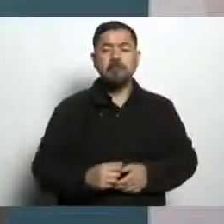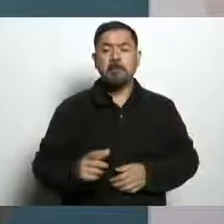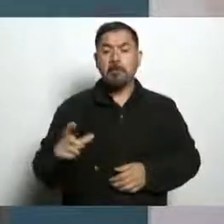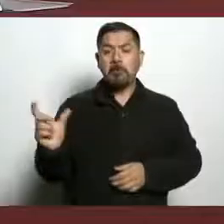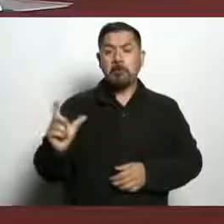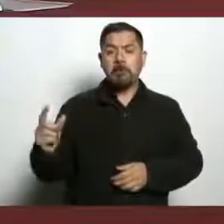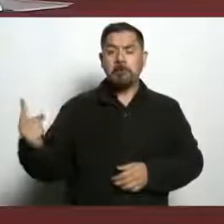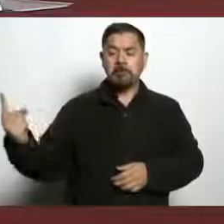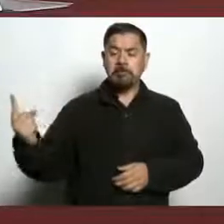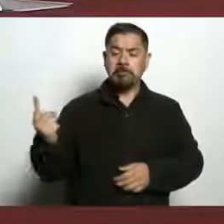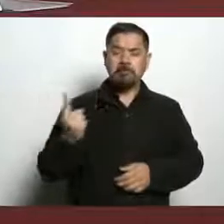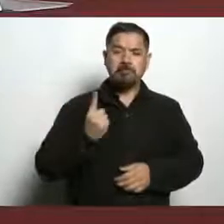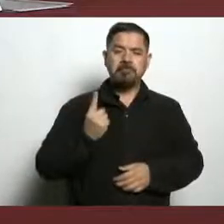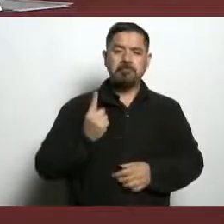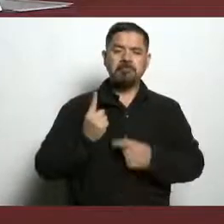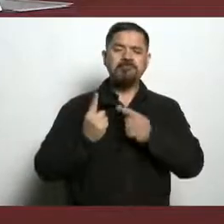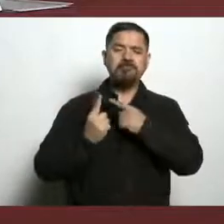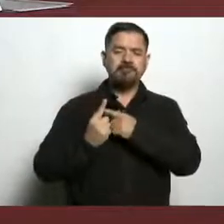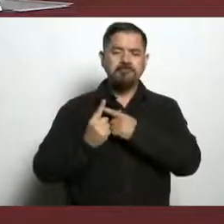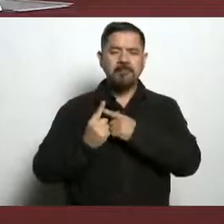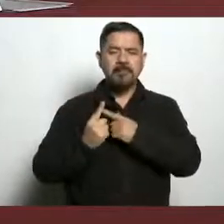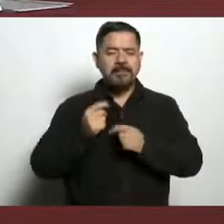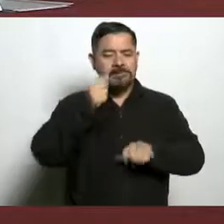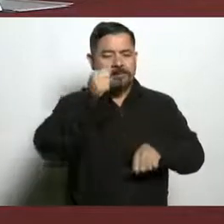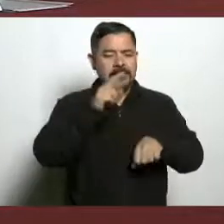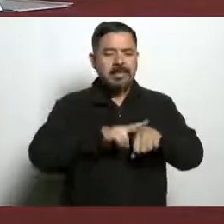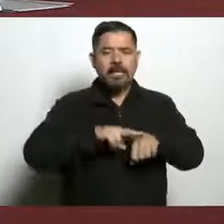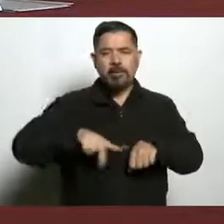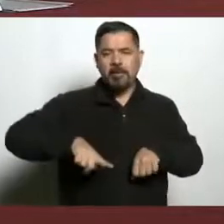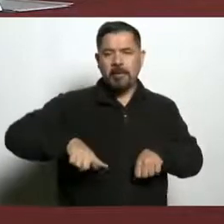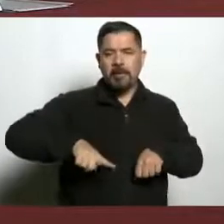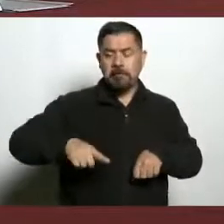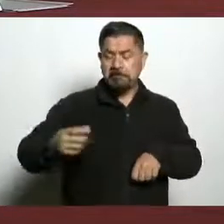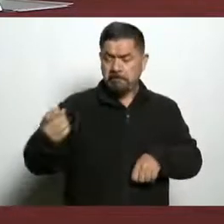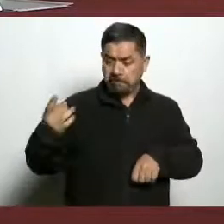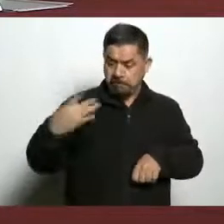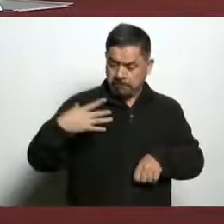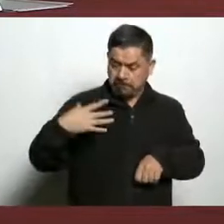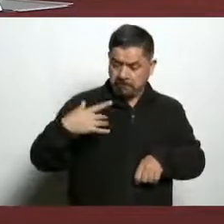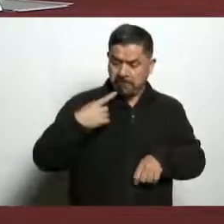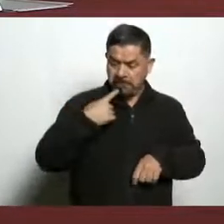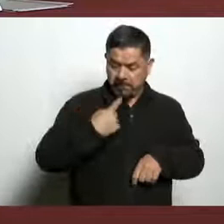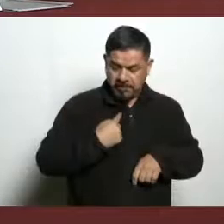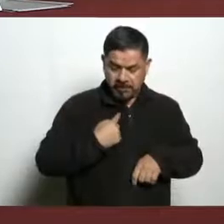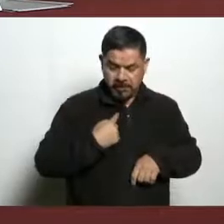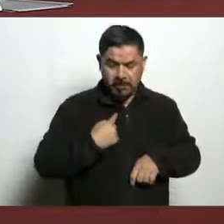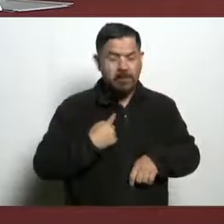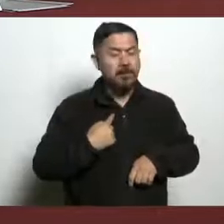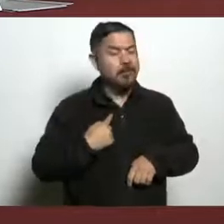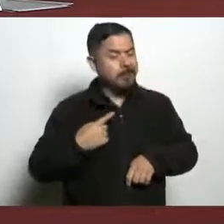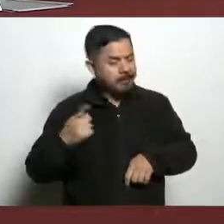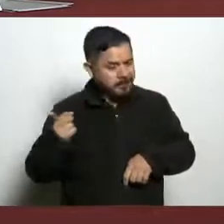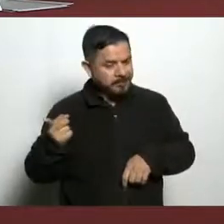planteó el secretario de Gobernación, que iban a